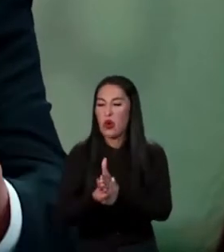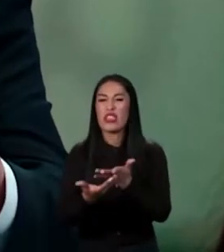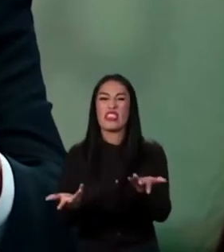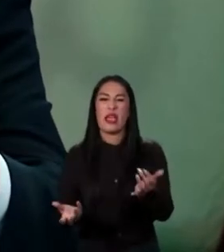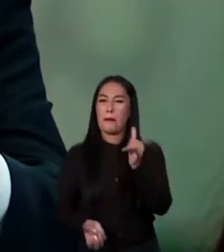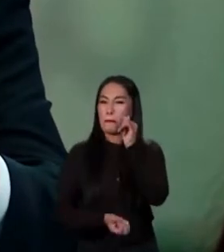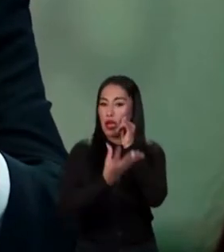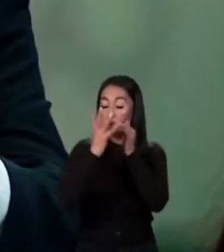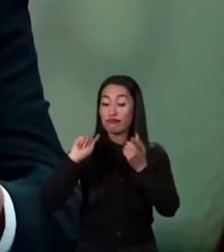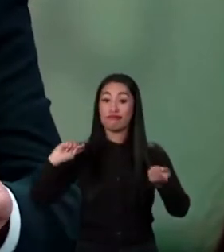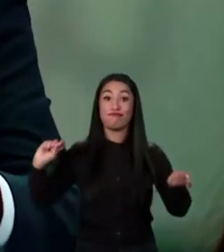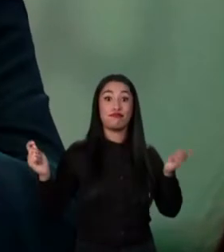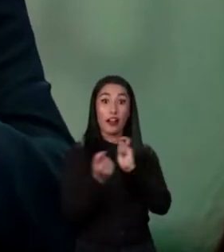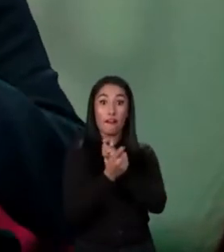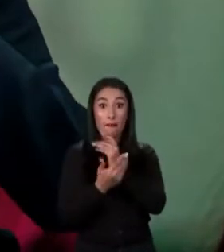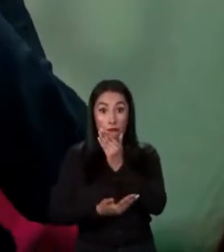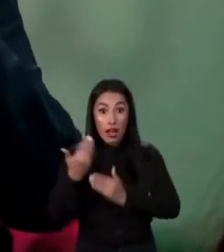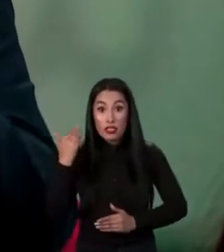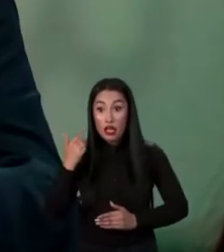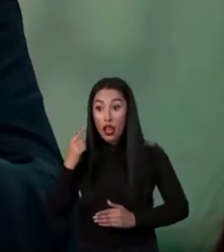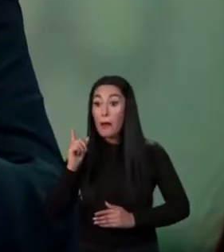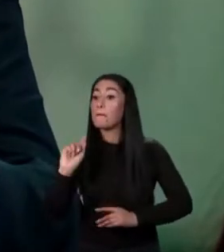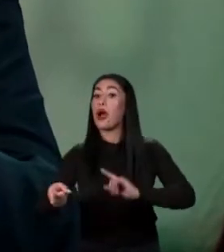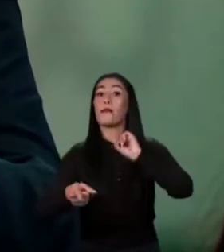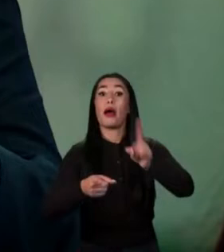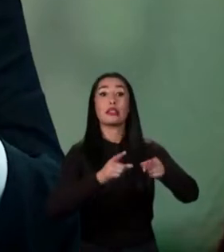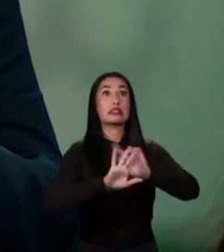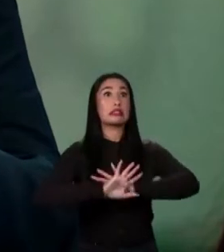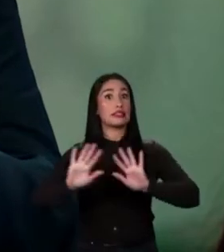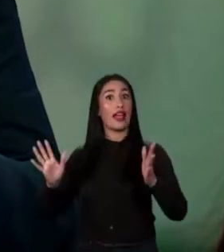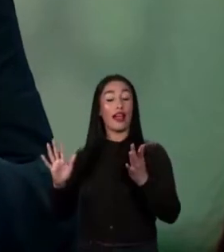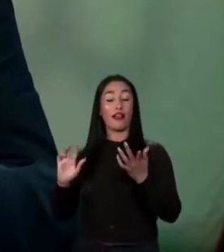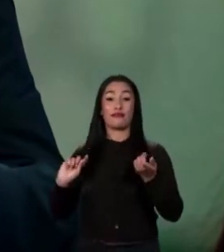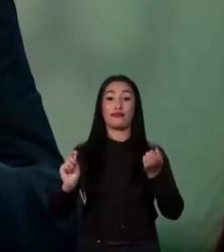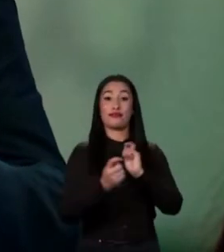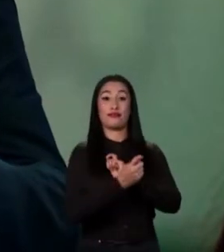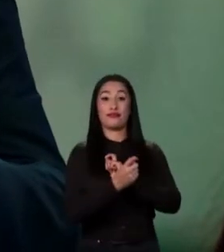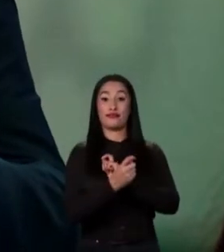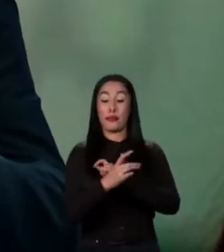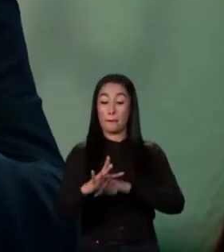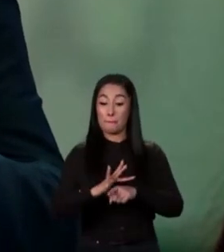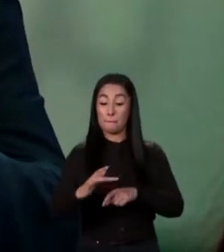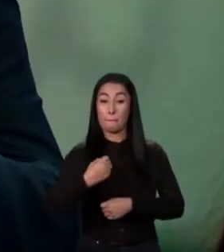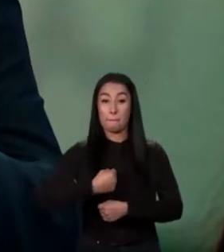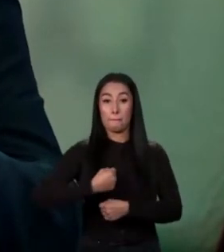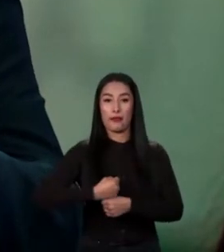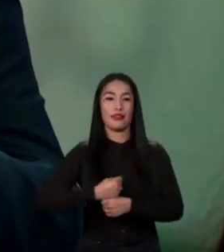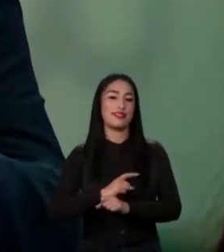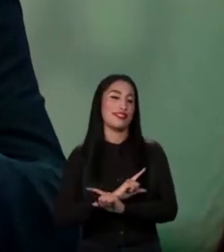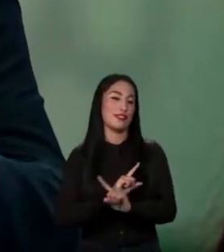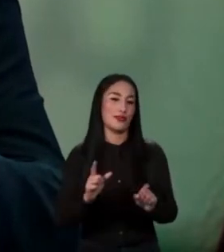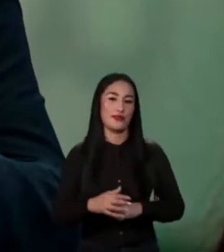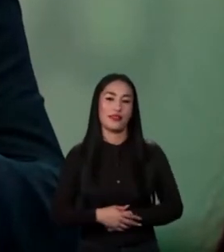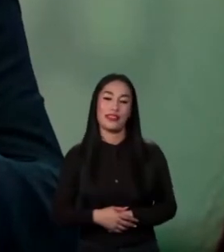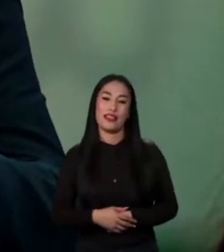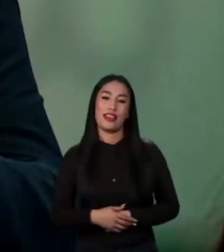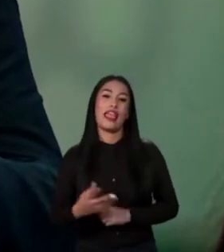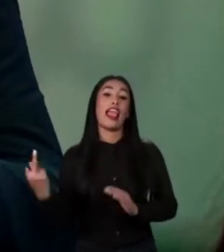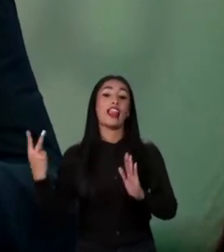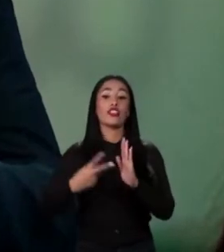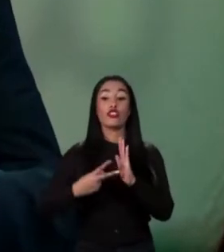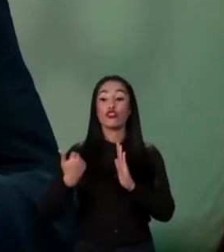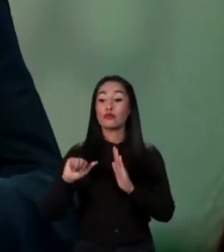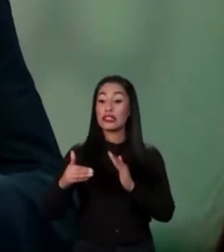trascienda no es fácil apostar a algo que en colombia cuando entramos en virtualidad en el 2010 nosotros pues